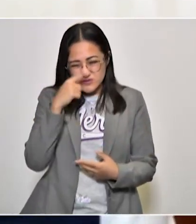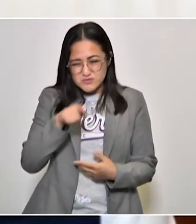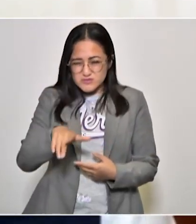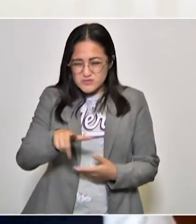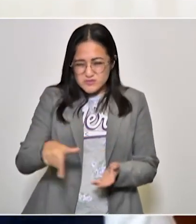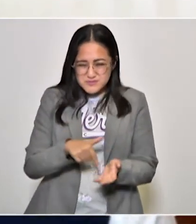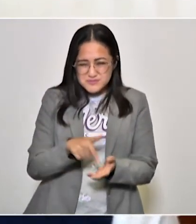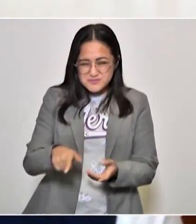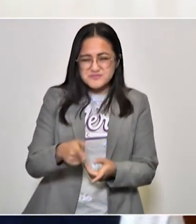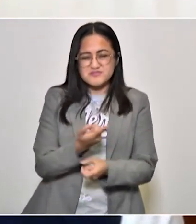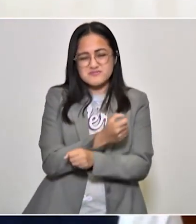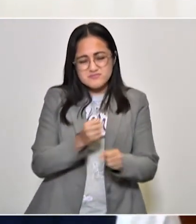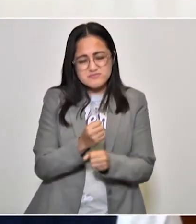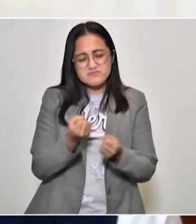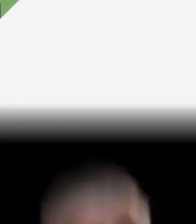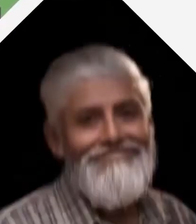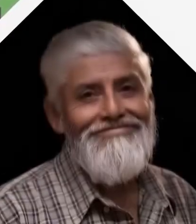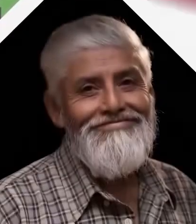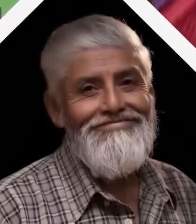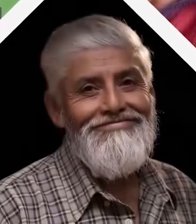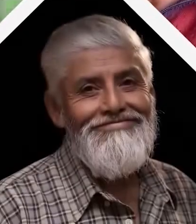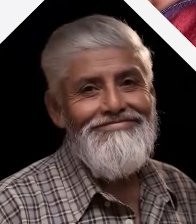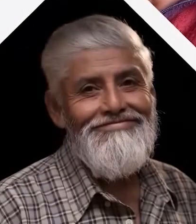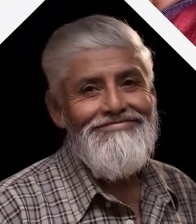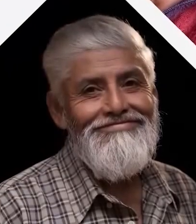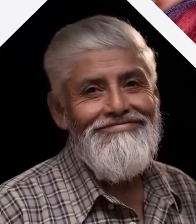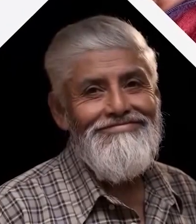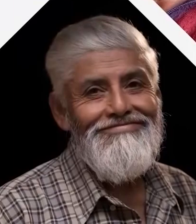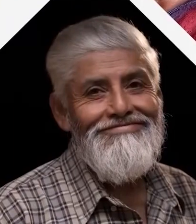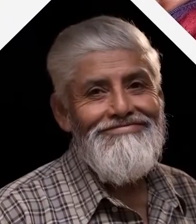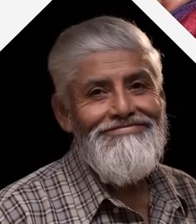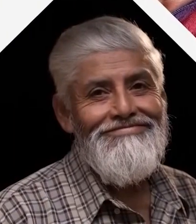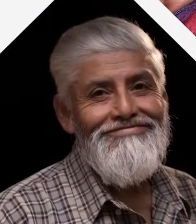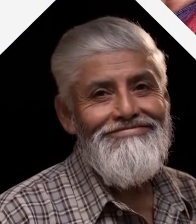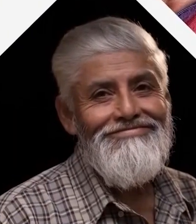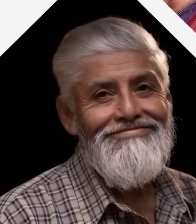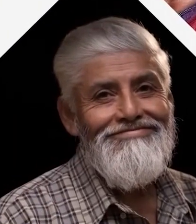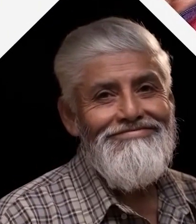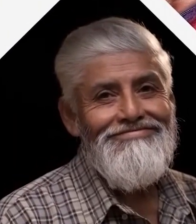a las personas que lo requieran gobierno de puebla hacer historia hacer futuro